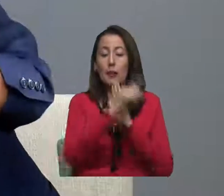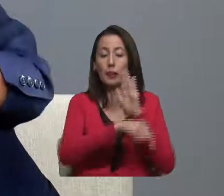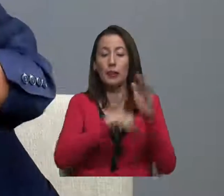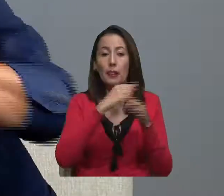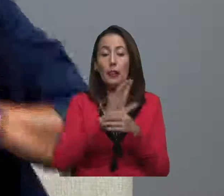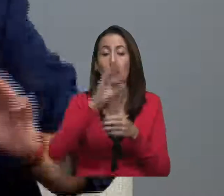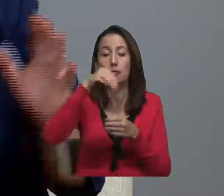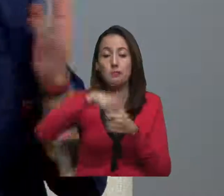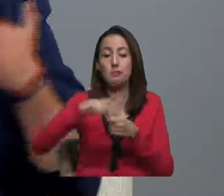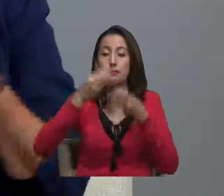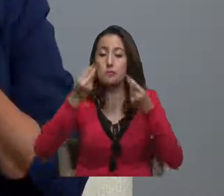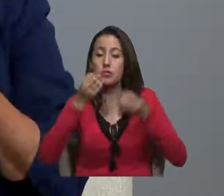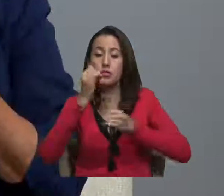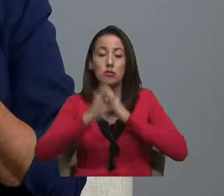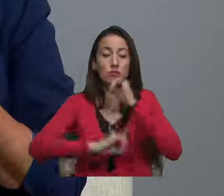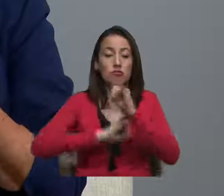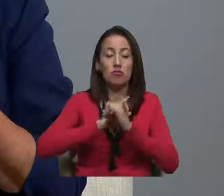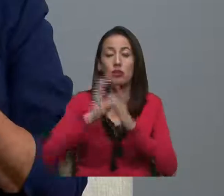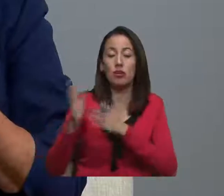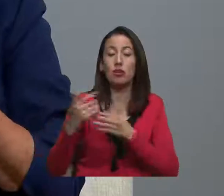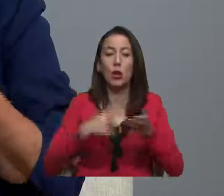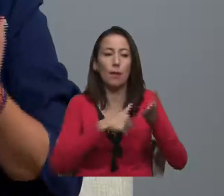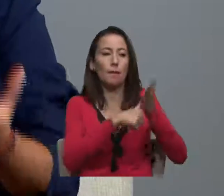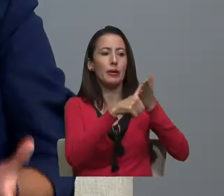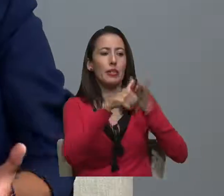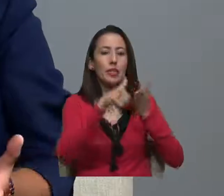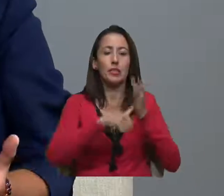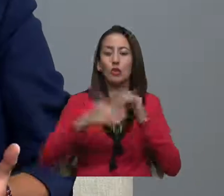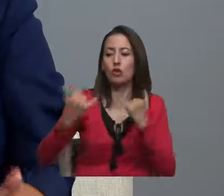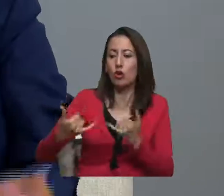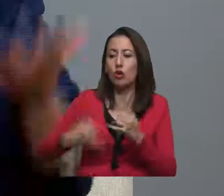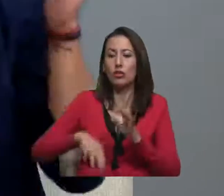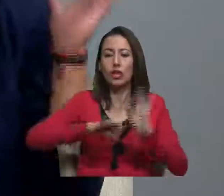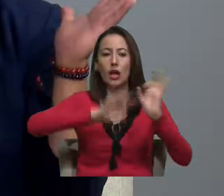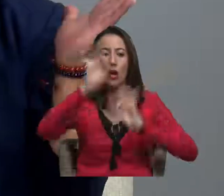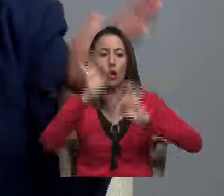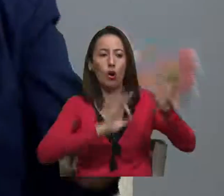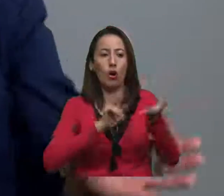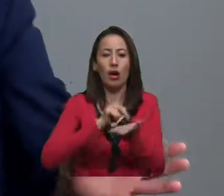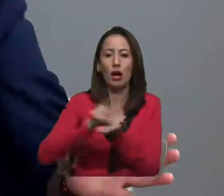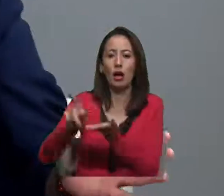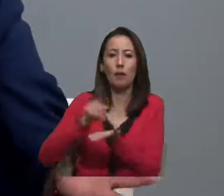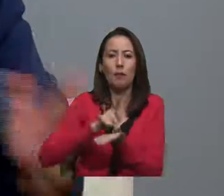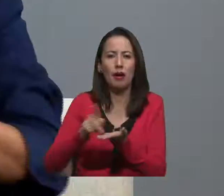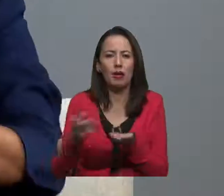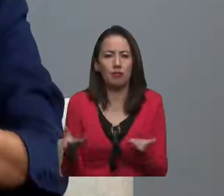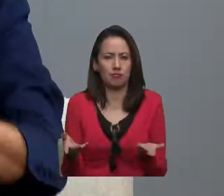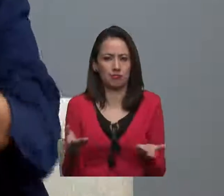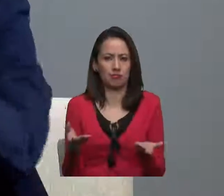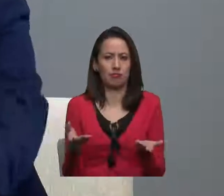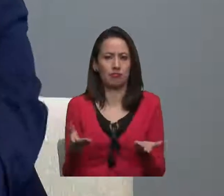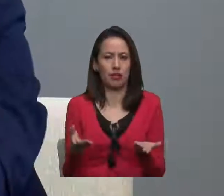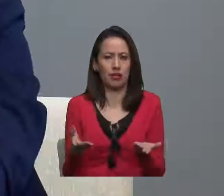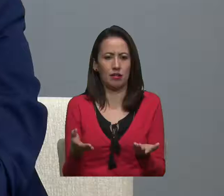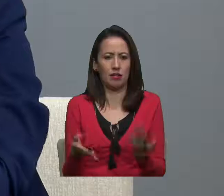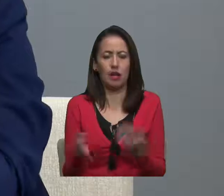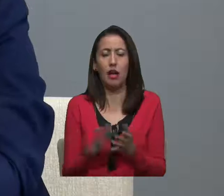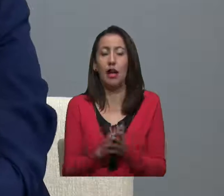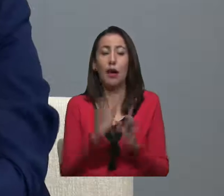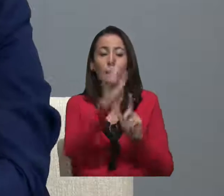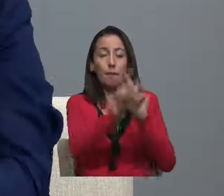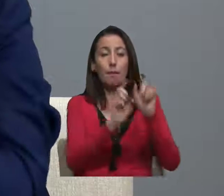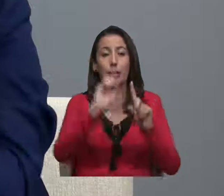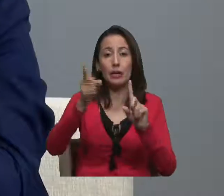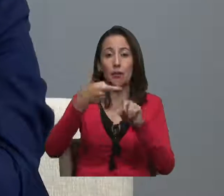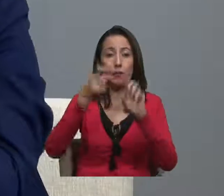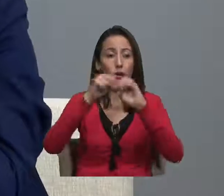mucho si porque yo no voy a tener ministros que en plena pandemia pague por adelantado la deuda no no no nosotros prioridad nuestra gente por lo